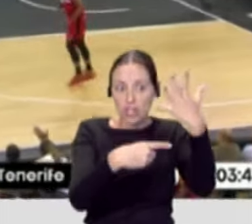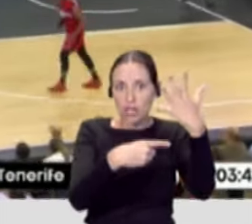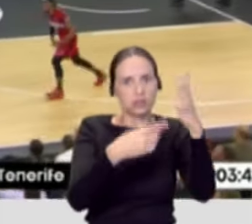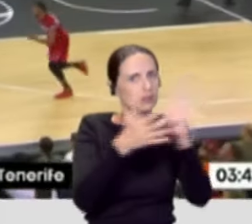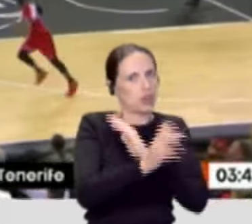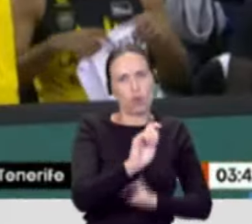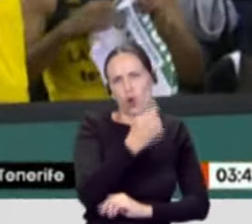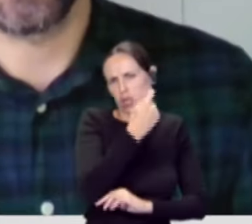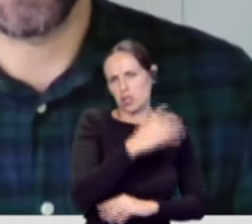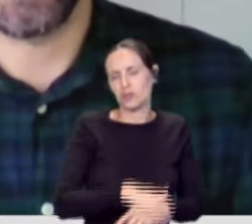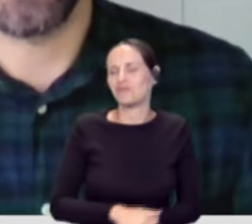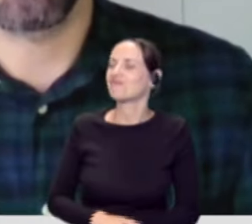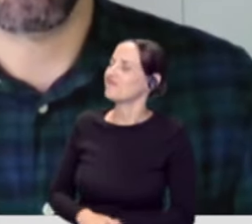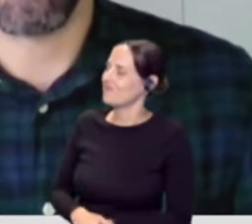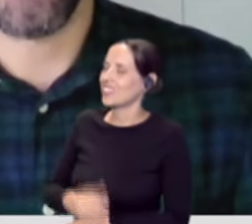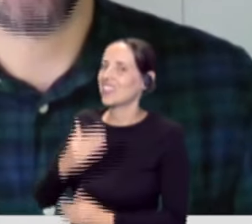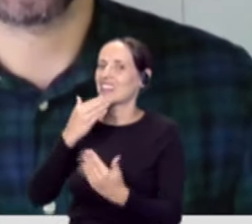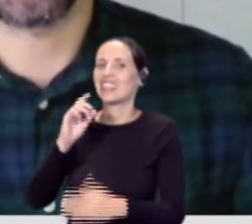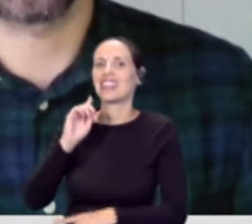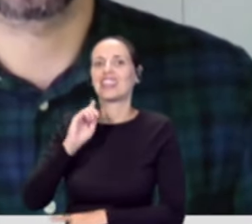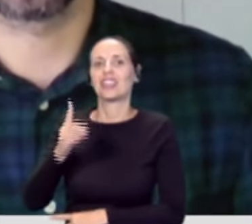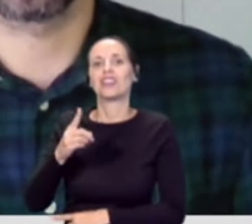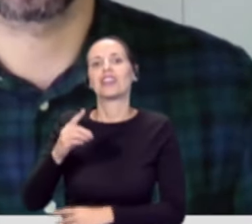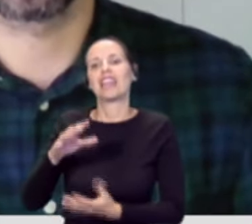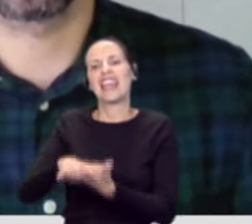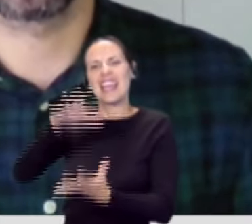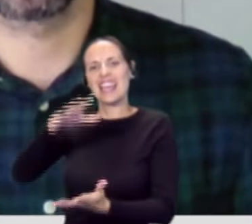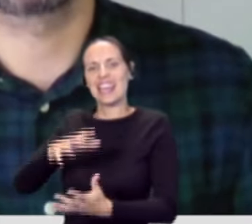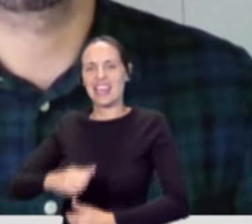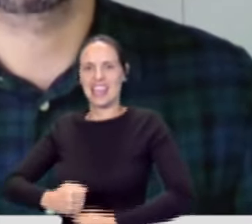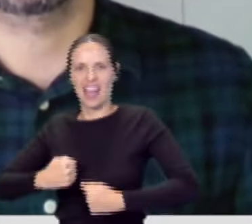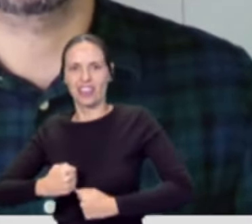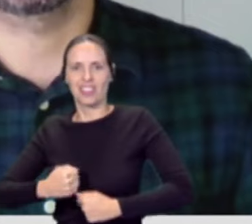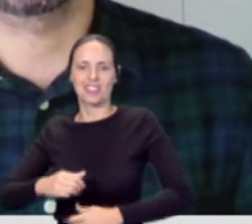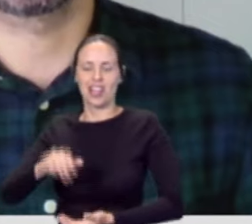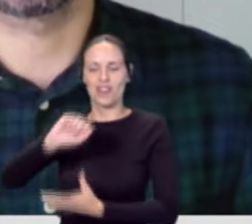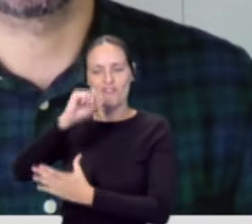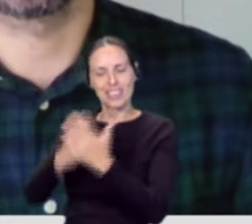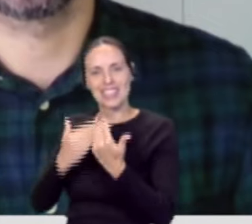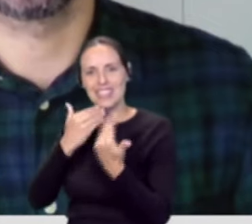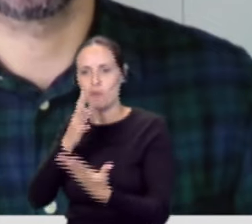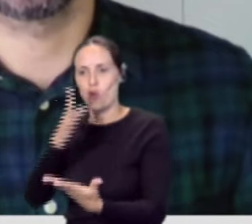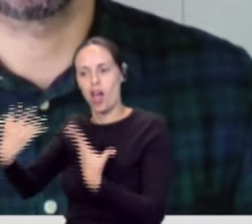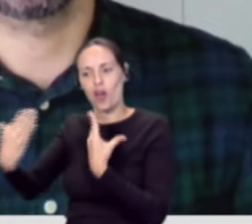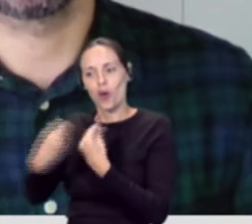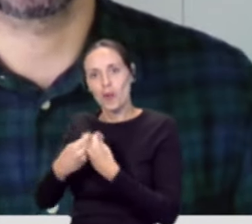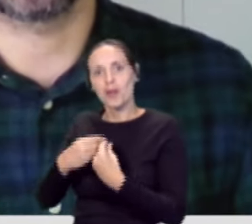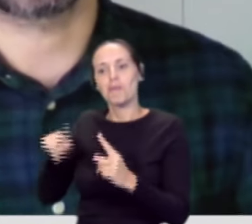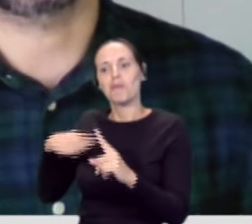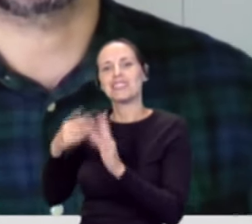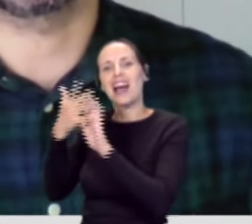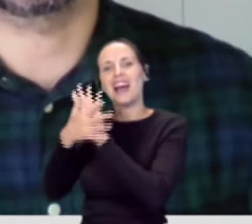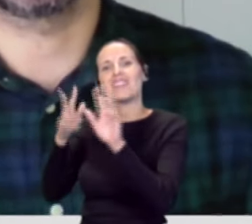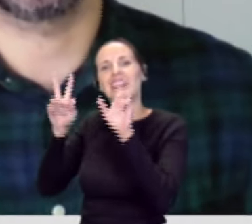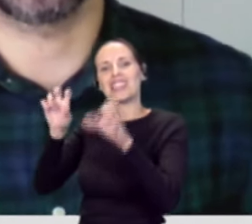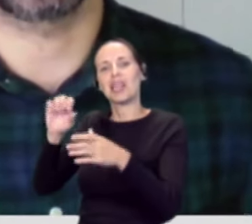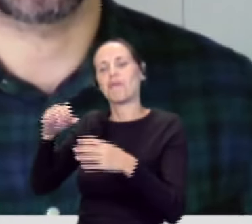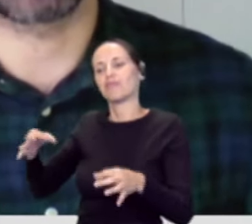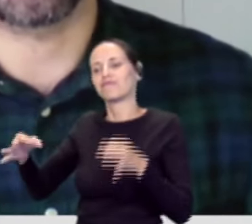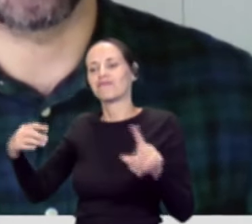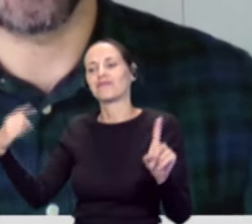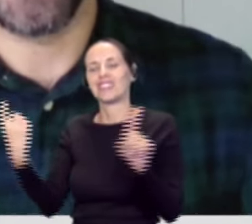dos. Muy bien, pues David Sardinero, director de Gigantes del Básquet, muchísimas gracias por acompañarnos esta mañana y darnos esas pinceladas sobre el derbi canario. Gracias a vosotros y a